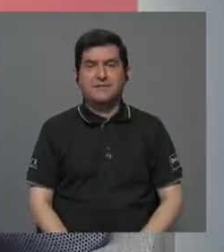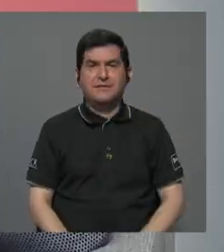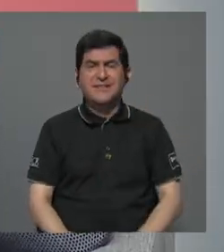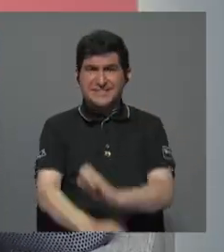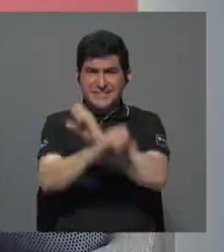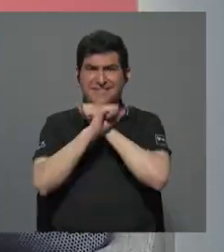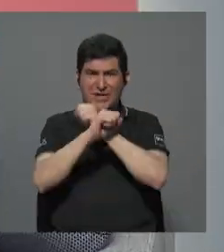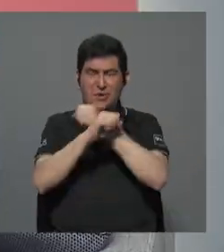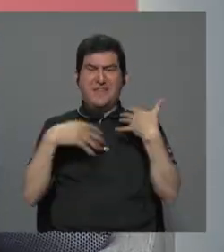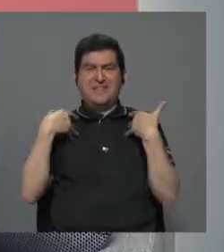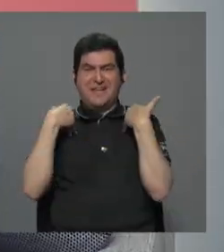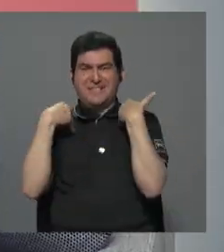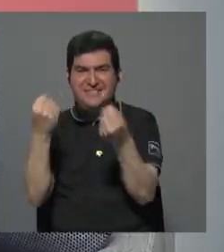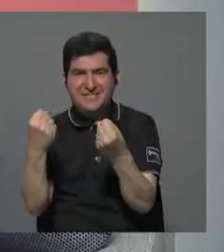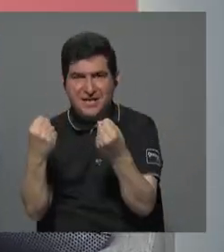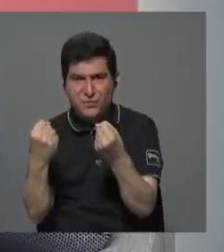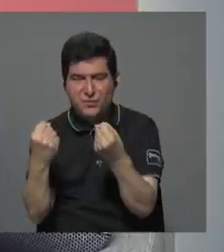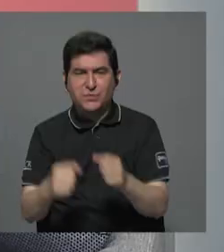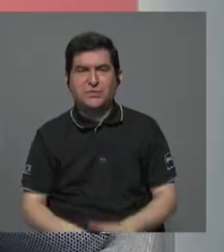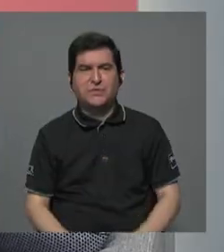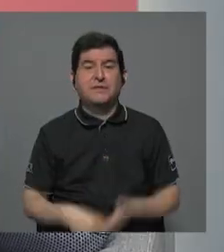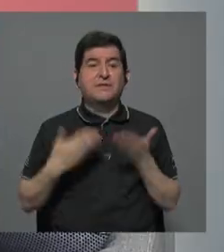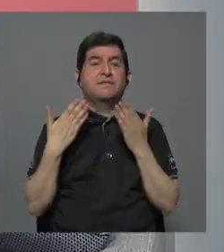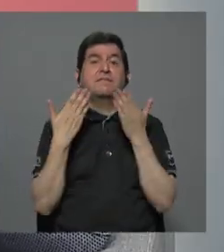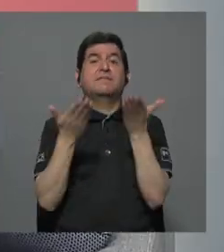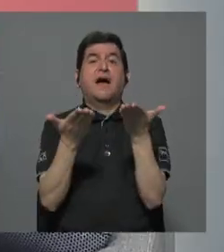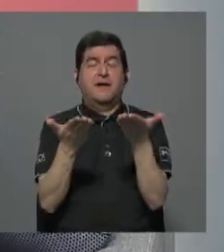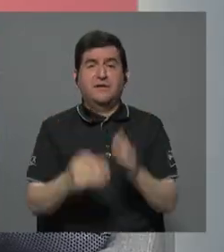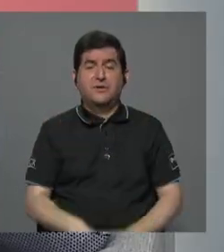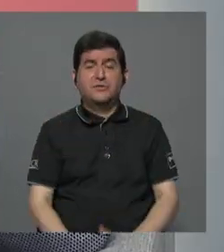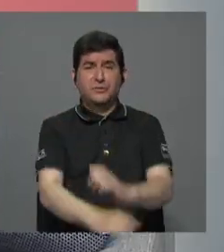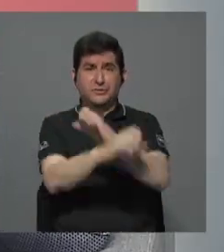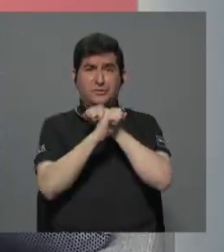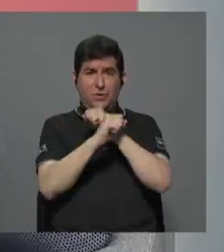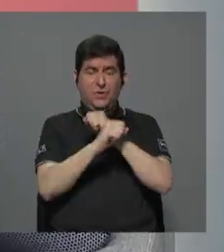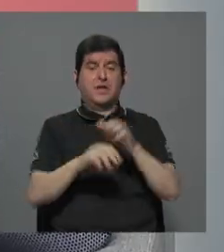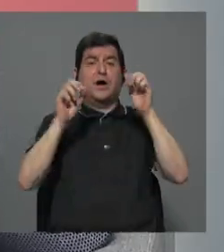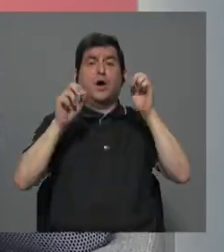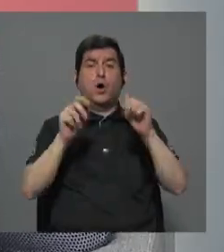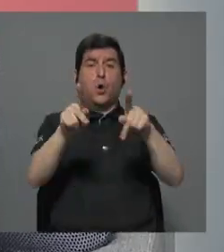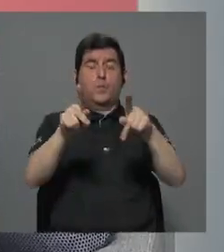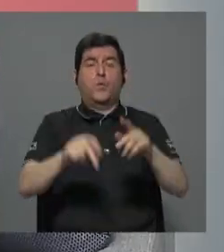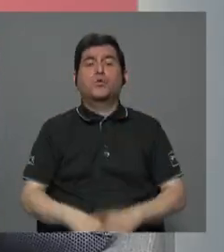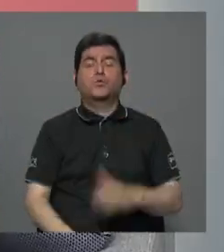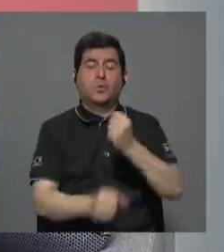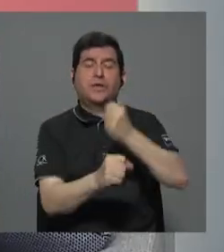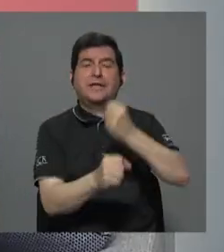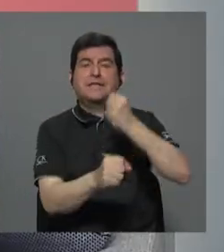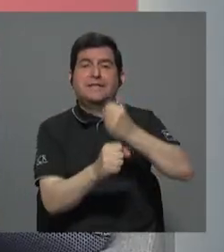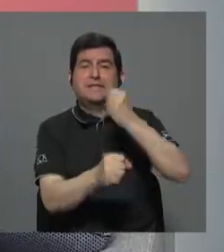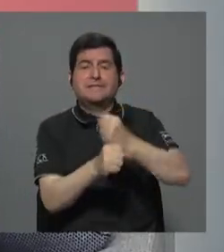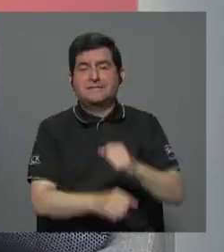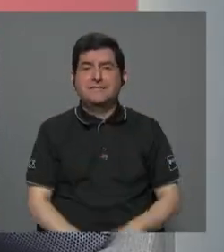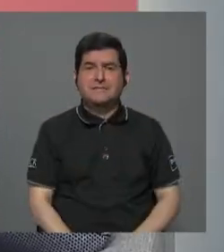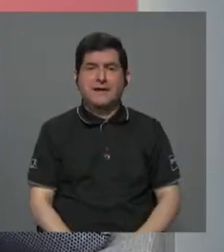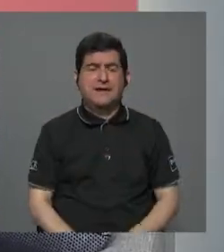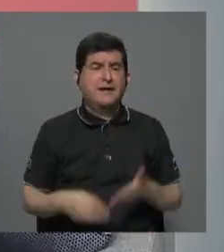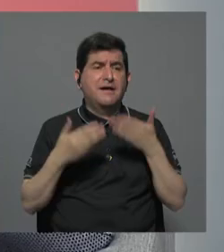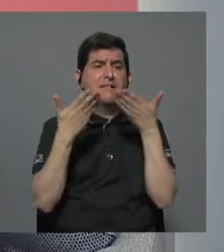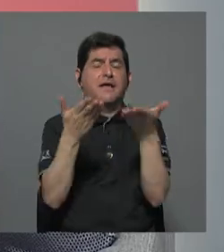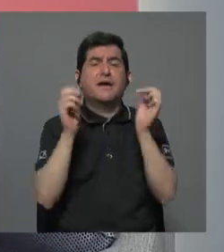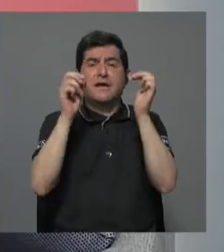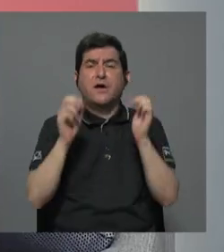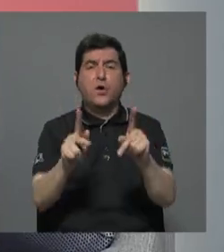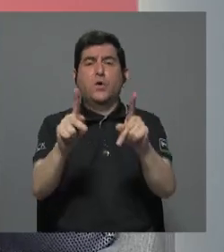garanticemos salud porque les demos y les garanticemos las posibilidades de trabajo de que les demos las